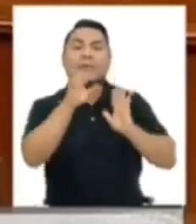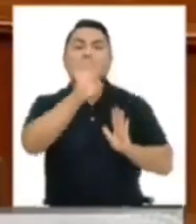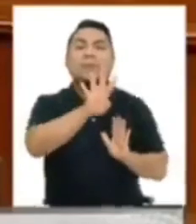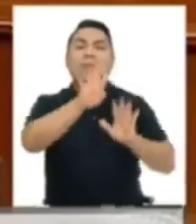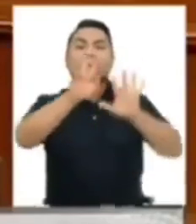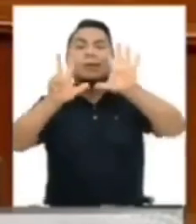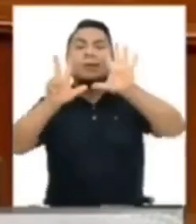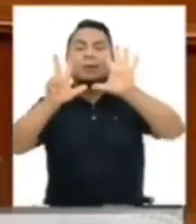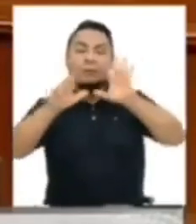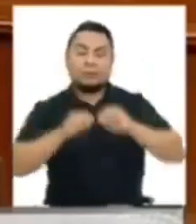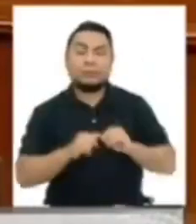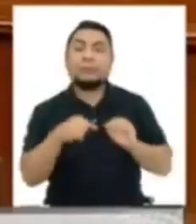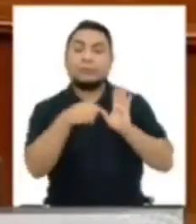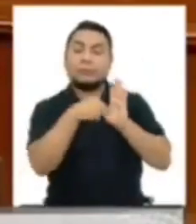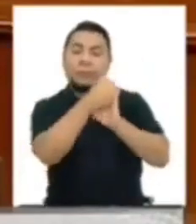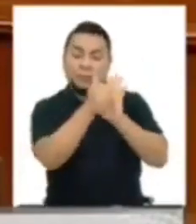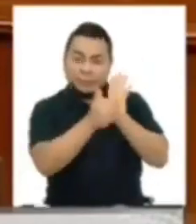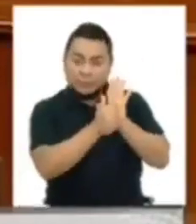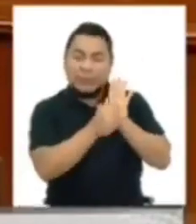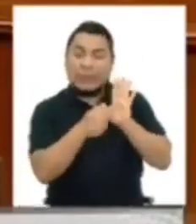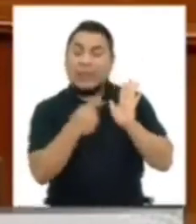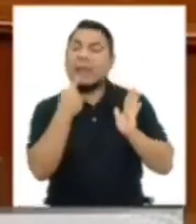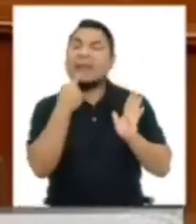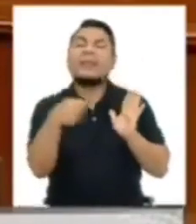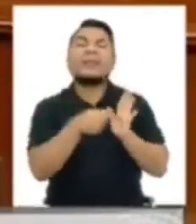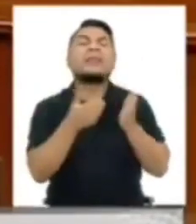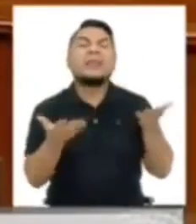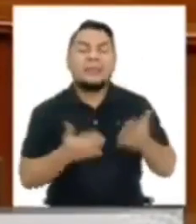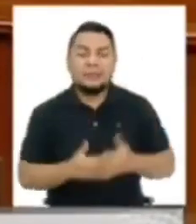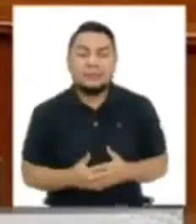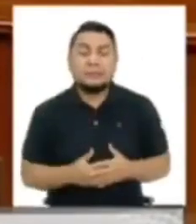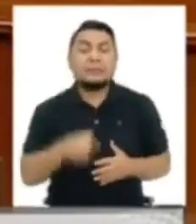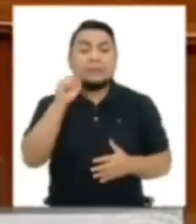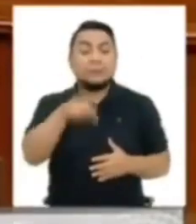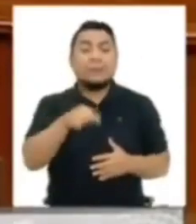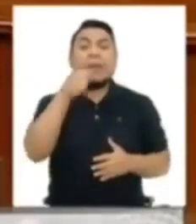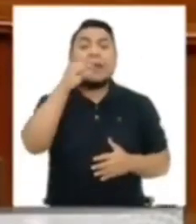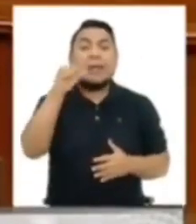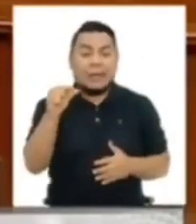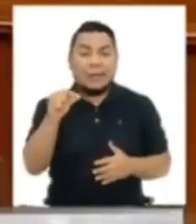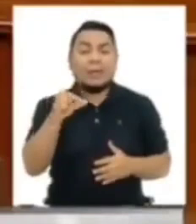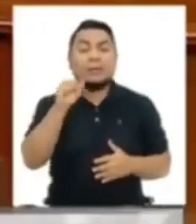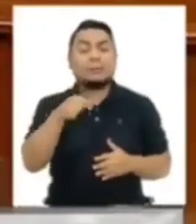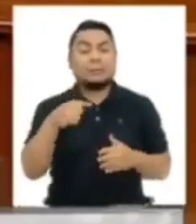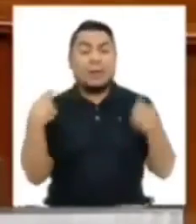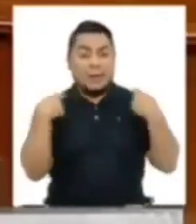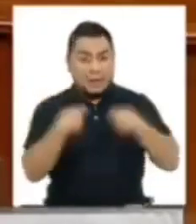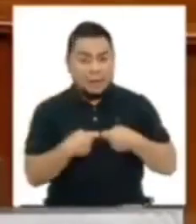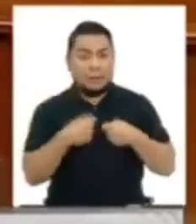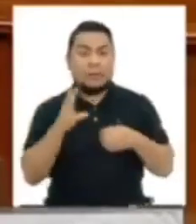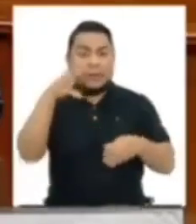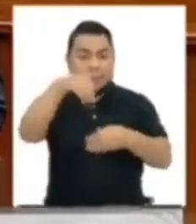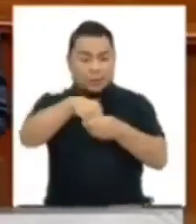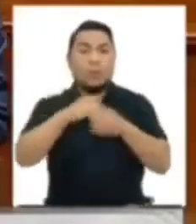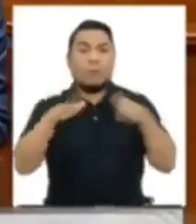48, nin. Quechua semepe, castellano semepe, no canches ni más huame.